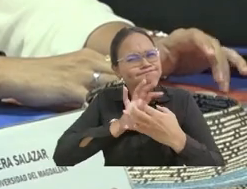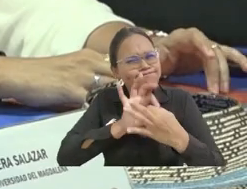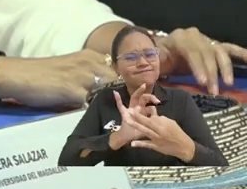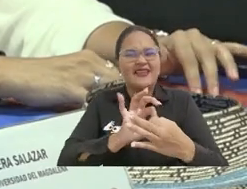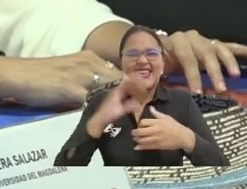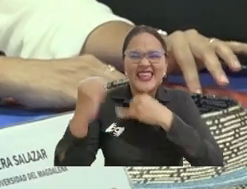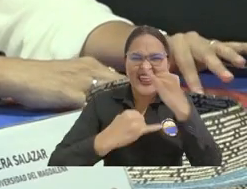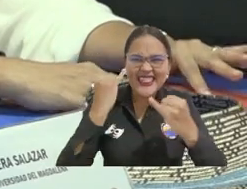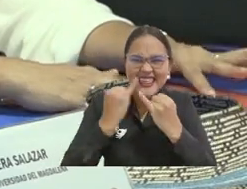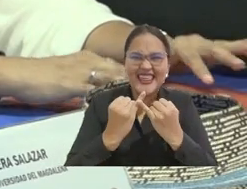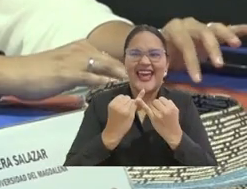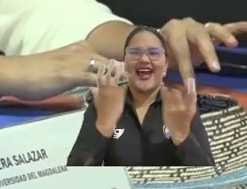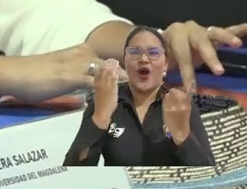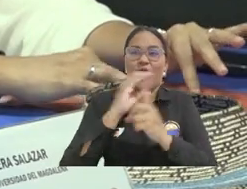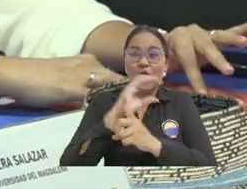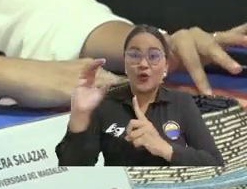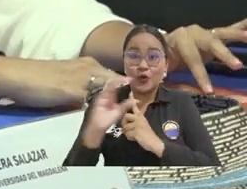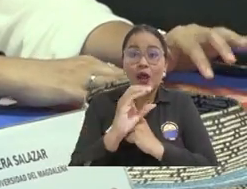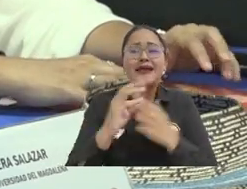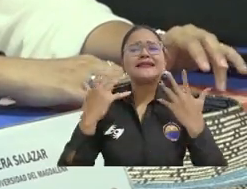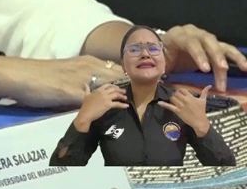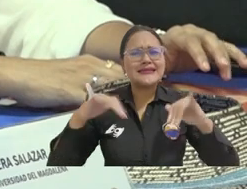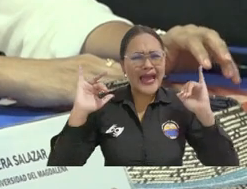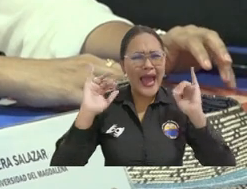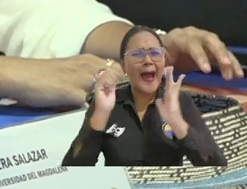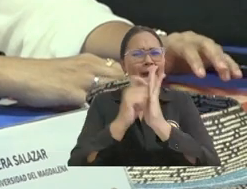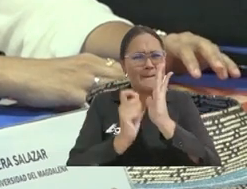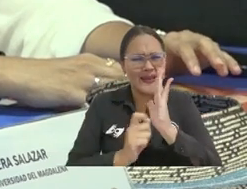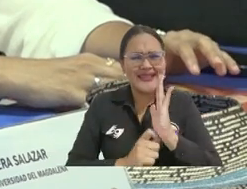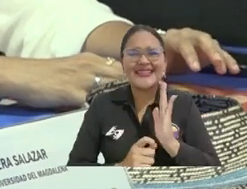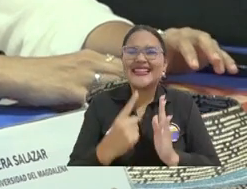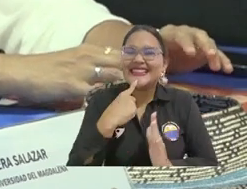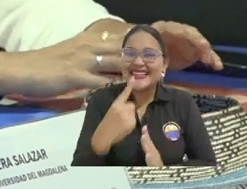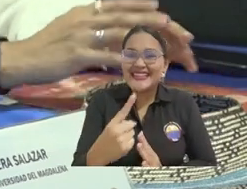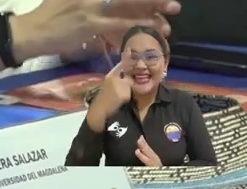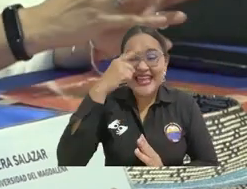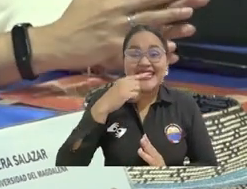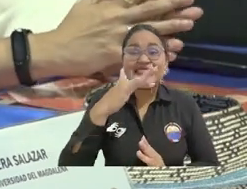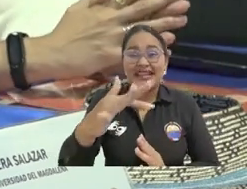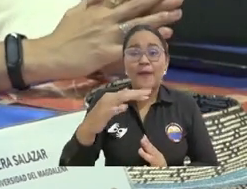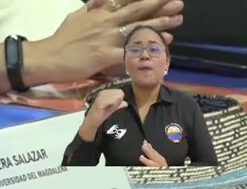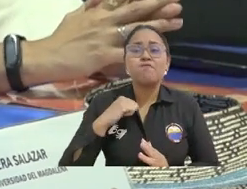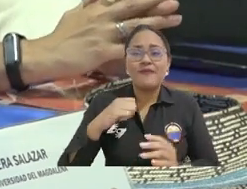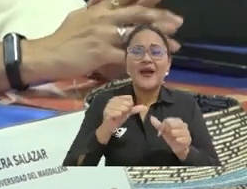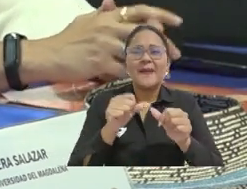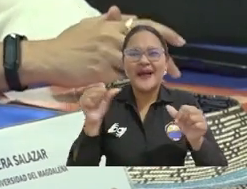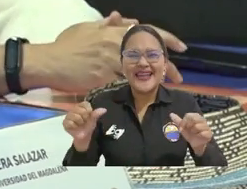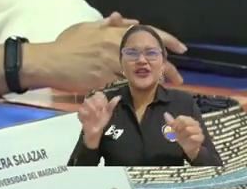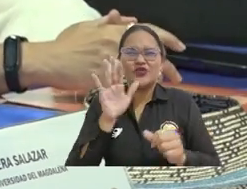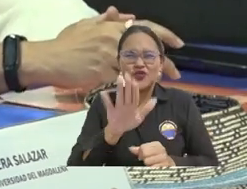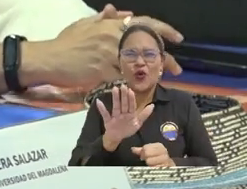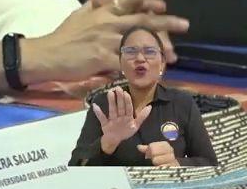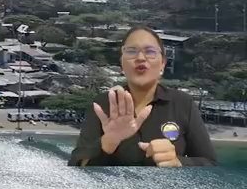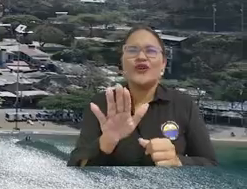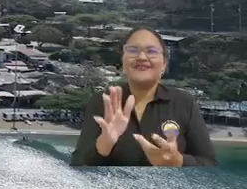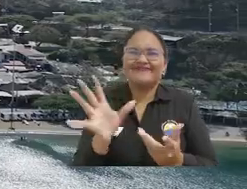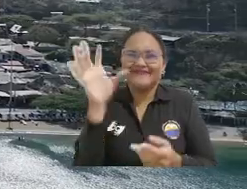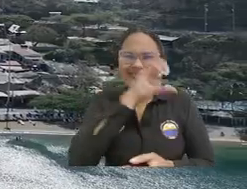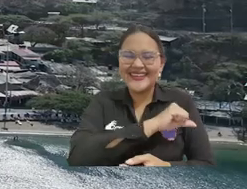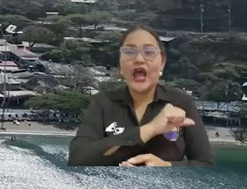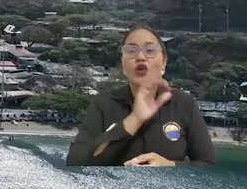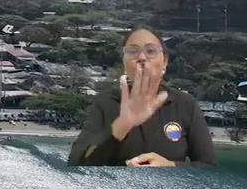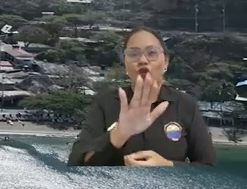Conectar con esas identidades, con esas culturas. Yo he dicho que Santa Marta tiene apellido y los apellidos son importantes.